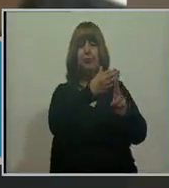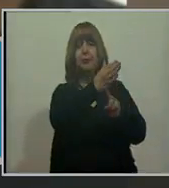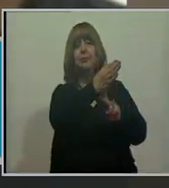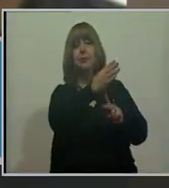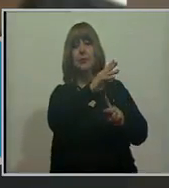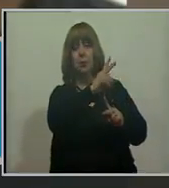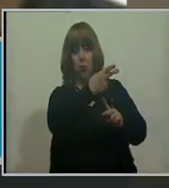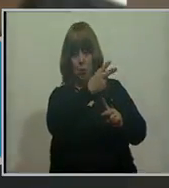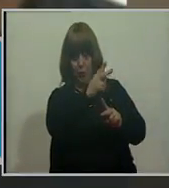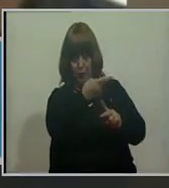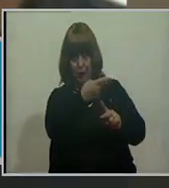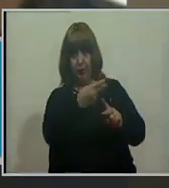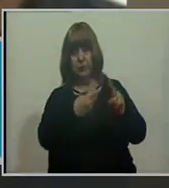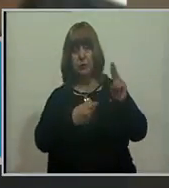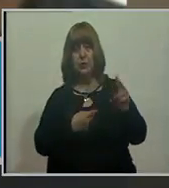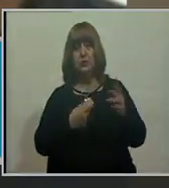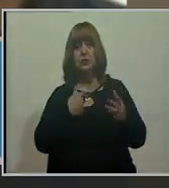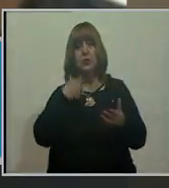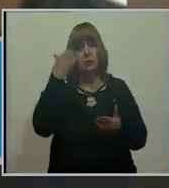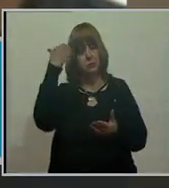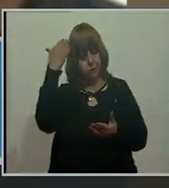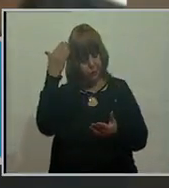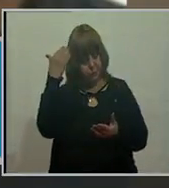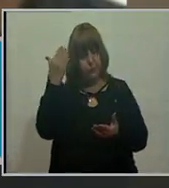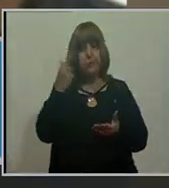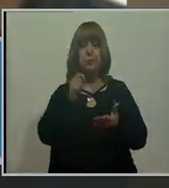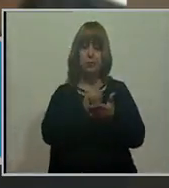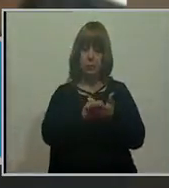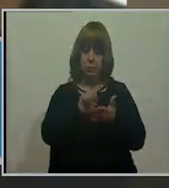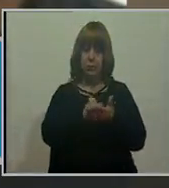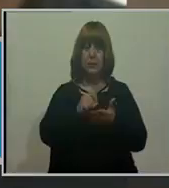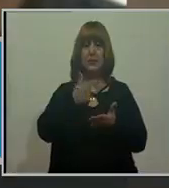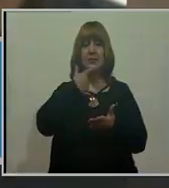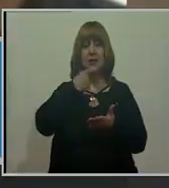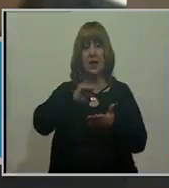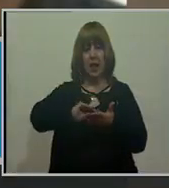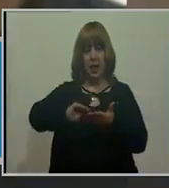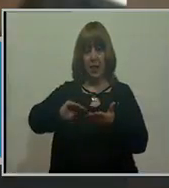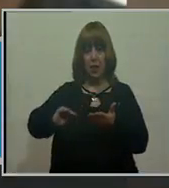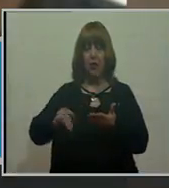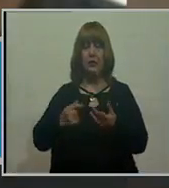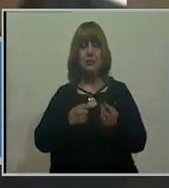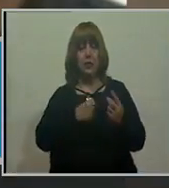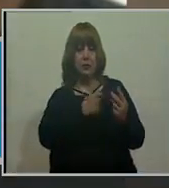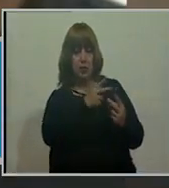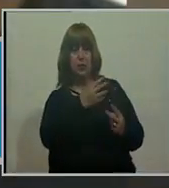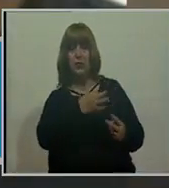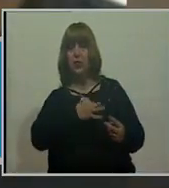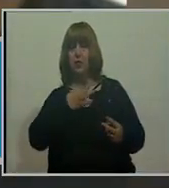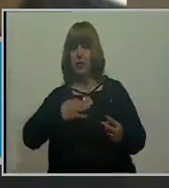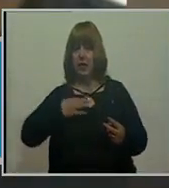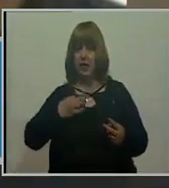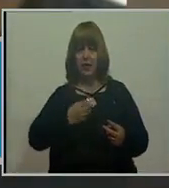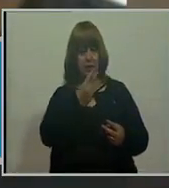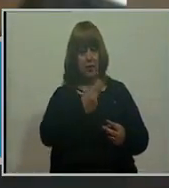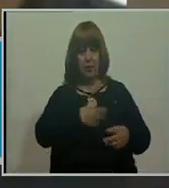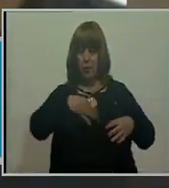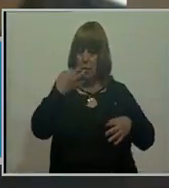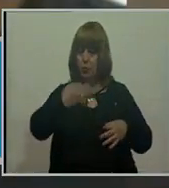los fundamentos o se destacan también el heroico acto en el que perdieron la vida